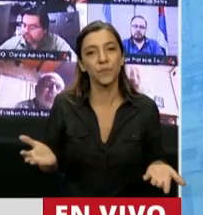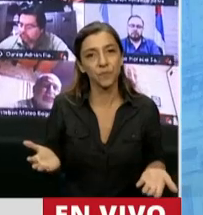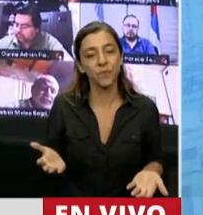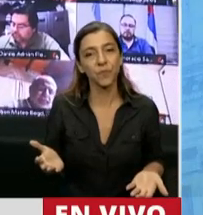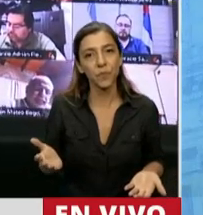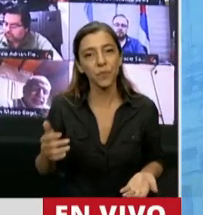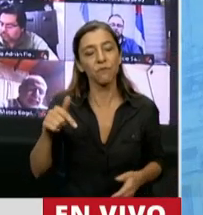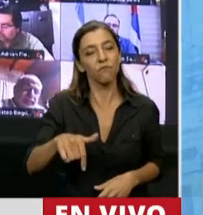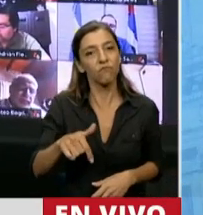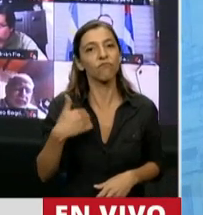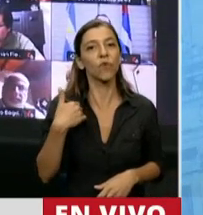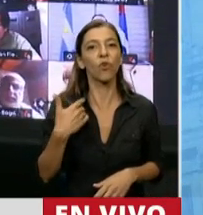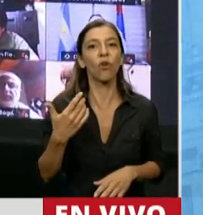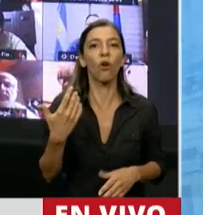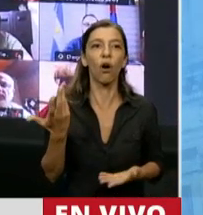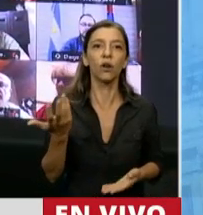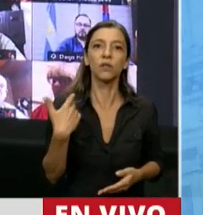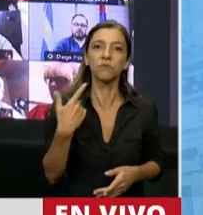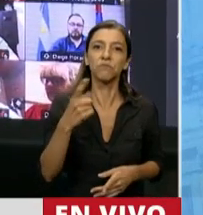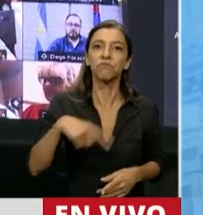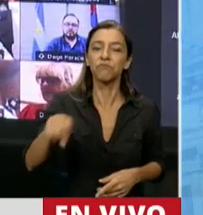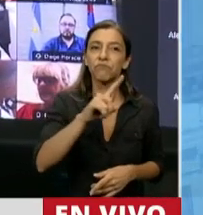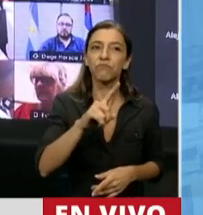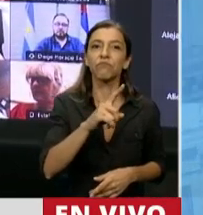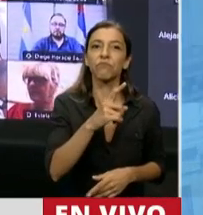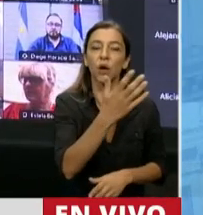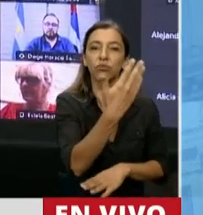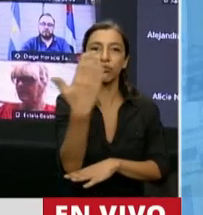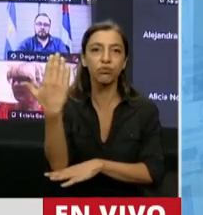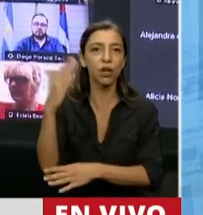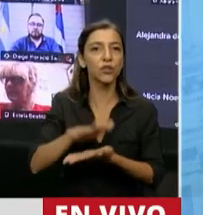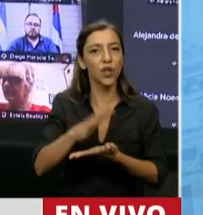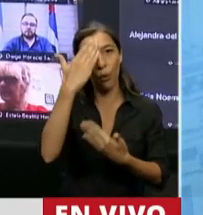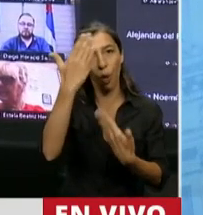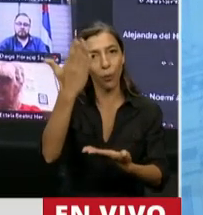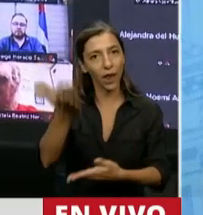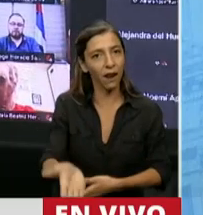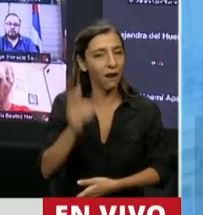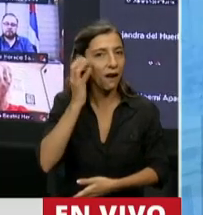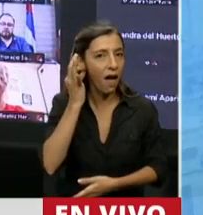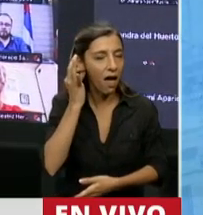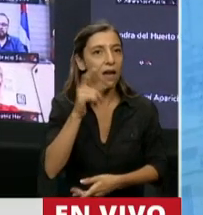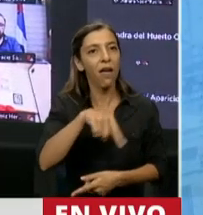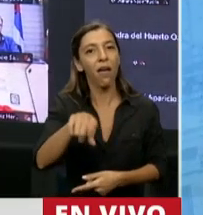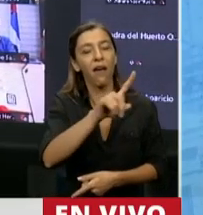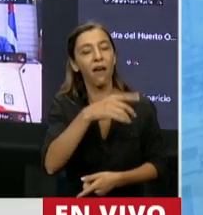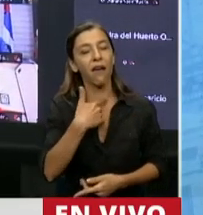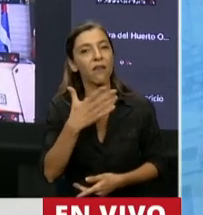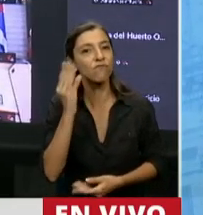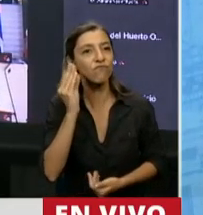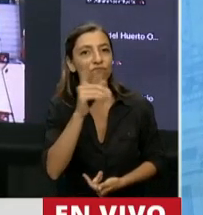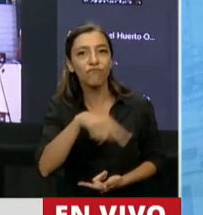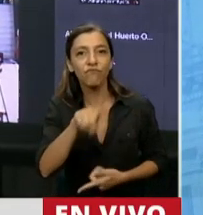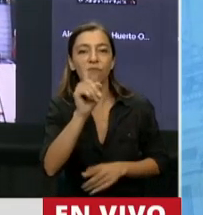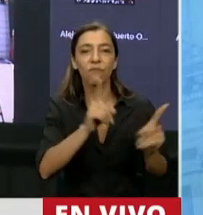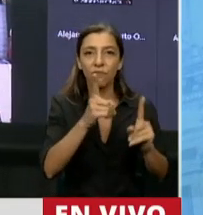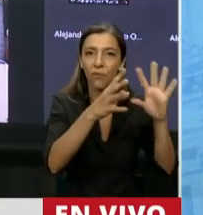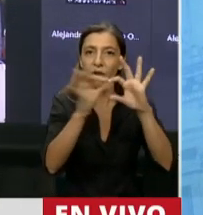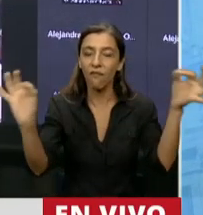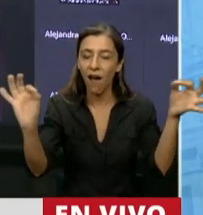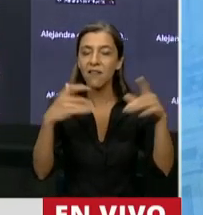nuestros legisladores reconociendo el homenaje a Maradona, escuché algunas palabras, algunas frases que me quedaron dando vueltas, algunas las